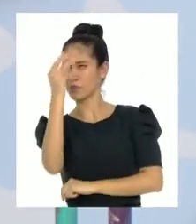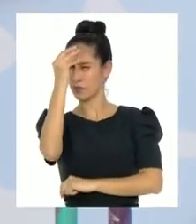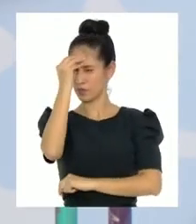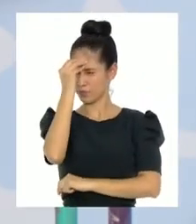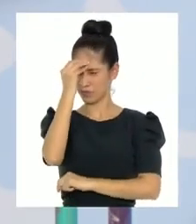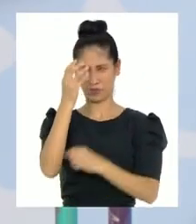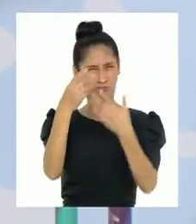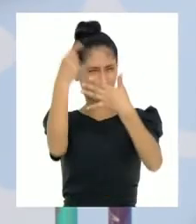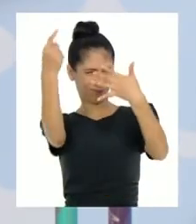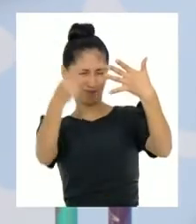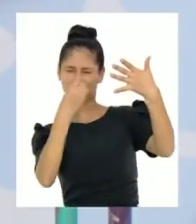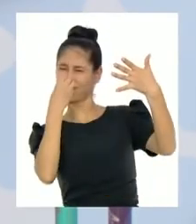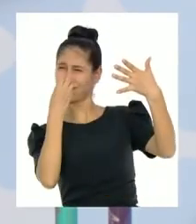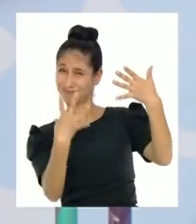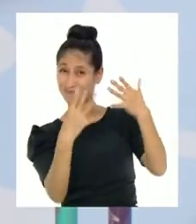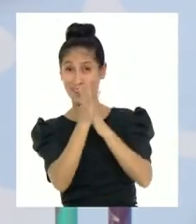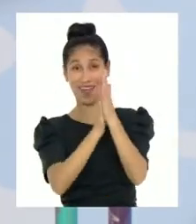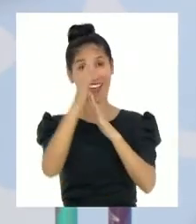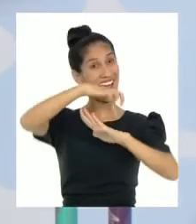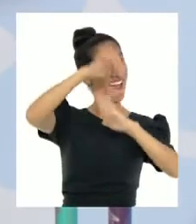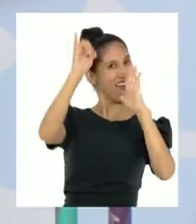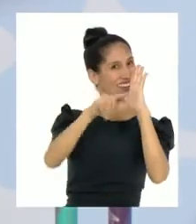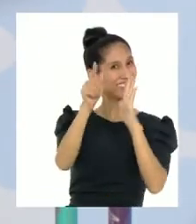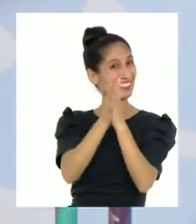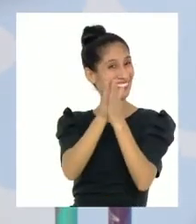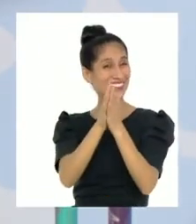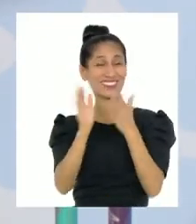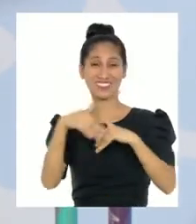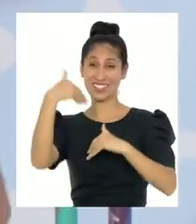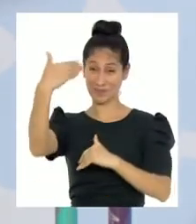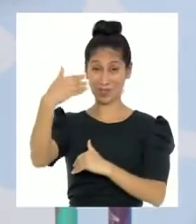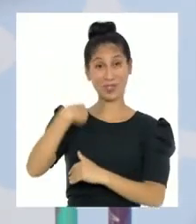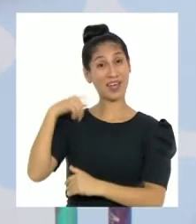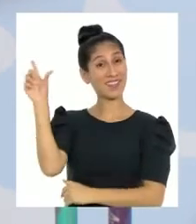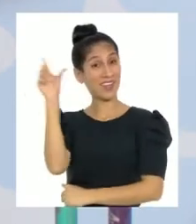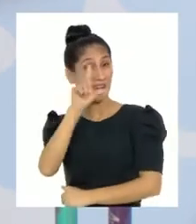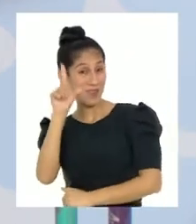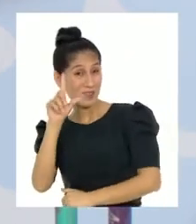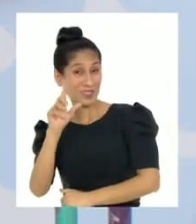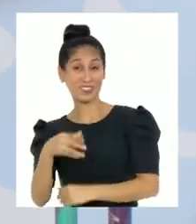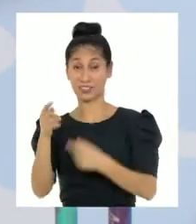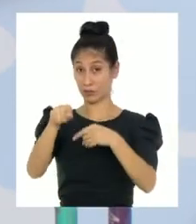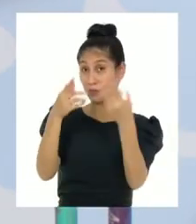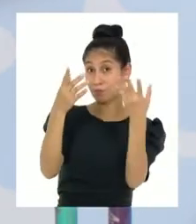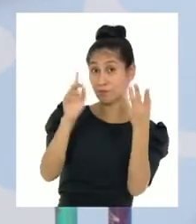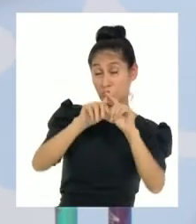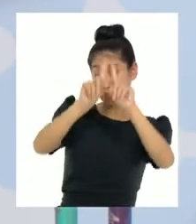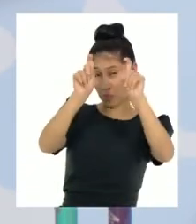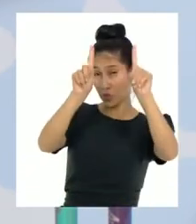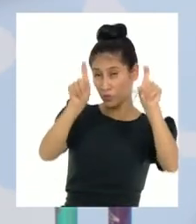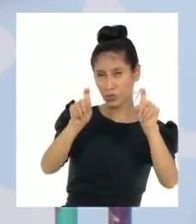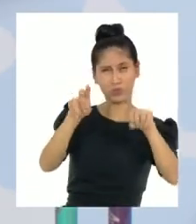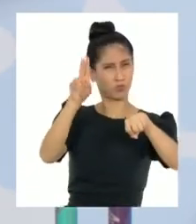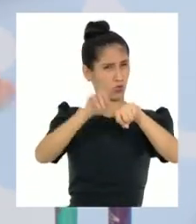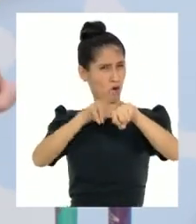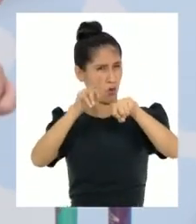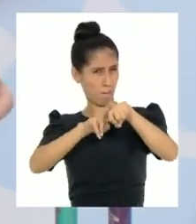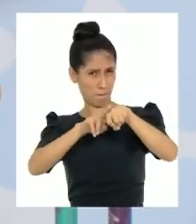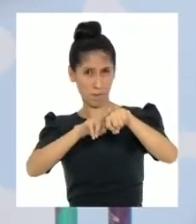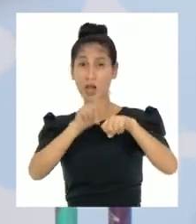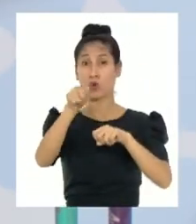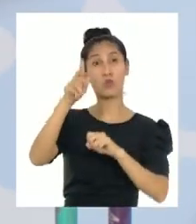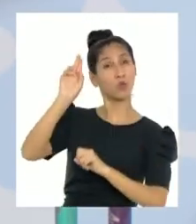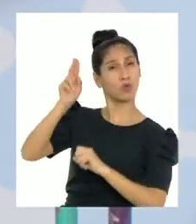cosas chéveres para el proyecto que nos planteamos. Conmigo será hasta el lunes. Recuerda que si tienes alguna pregunta, puedes compartirla con tu